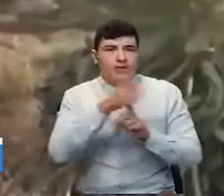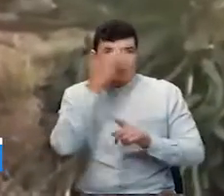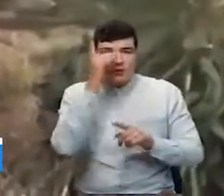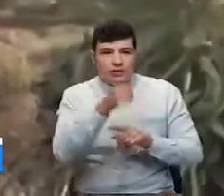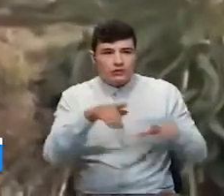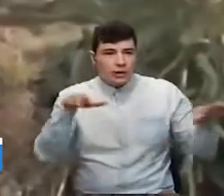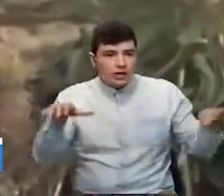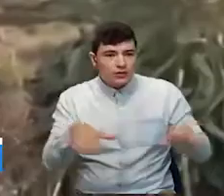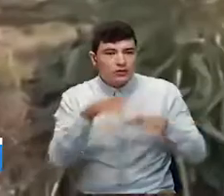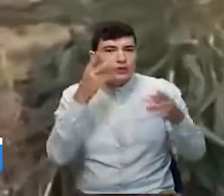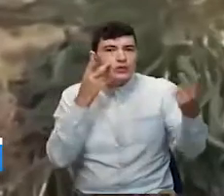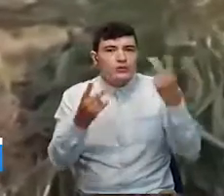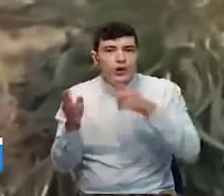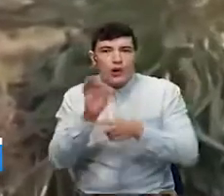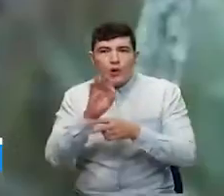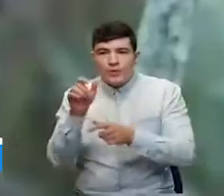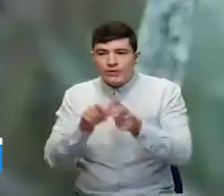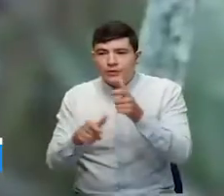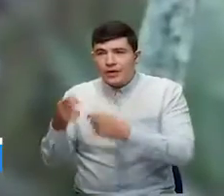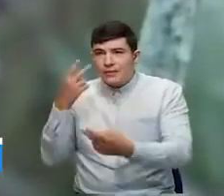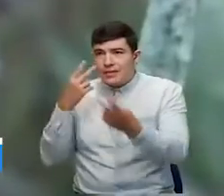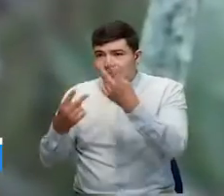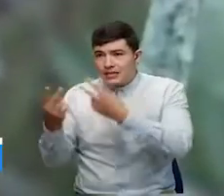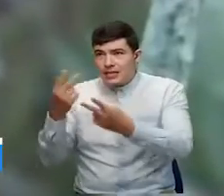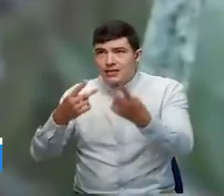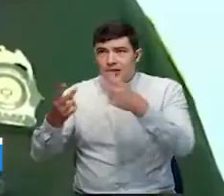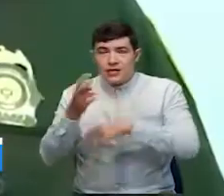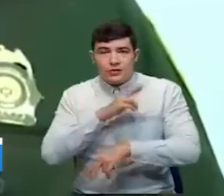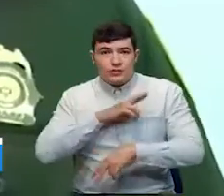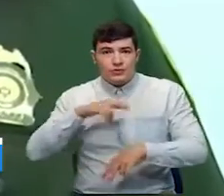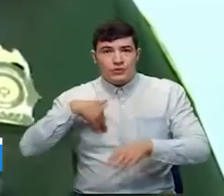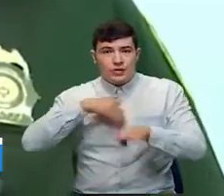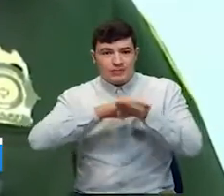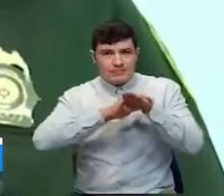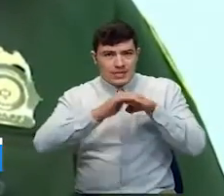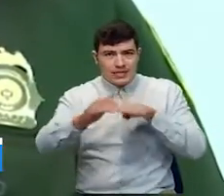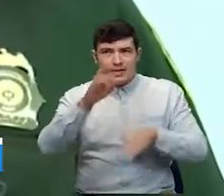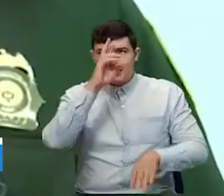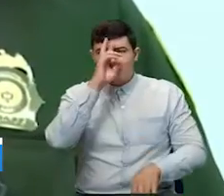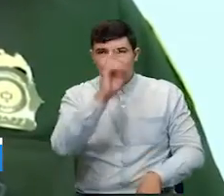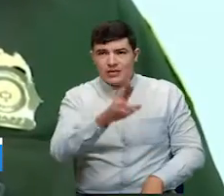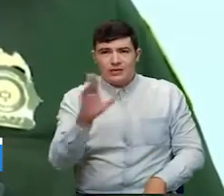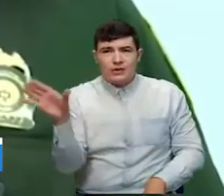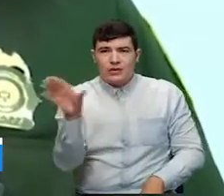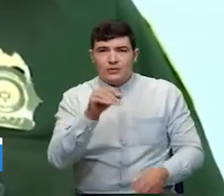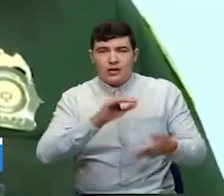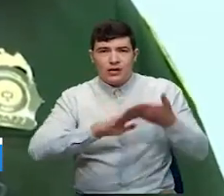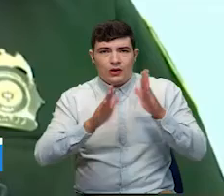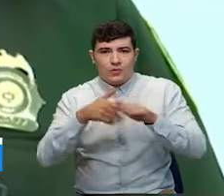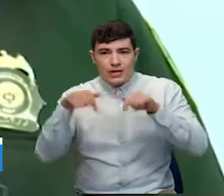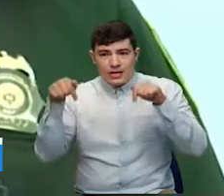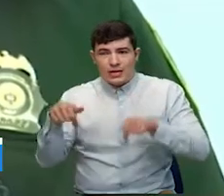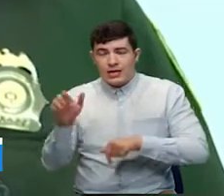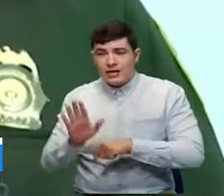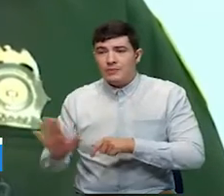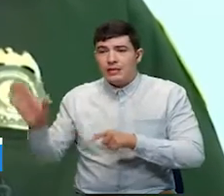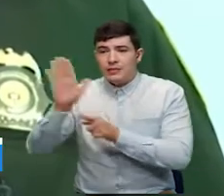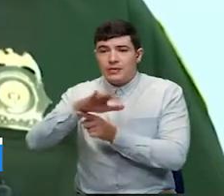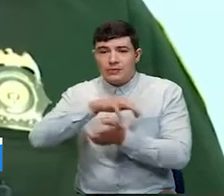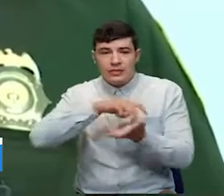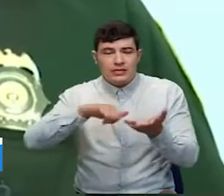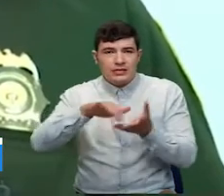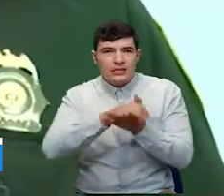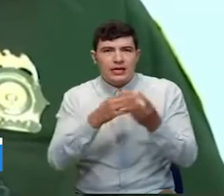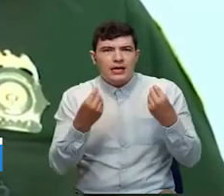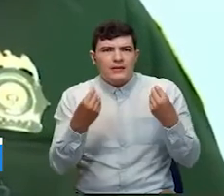acción de turistas o visitantes. Hacemos una invitación muy respetuosa a todos los habitantes y visitantes de nuestro departamento Santander